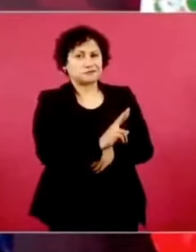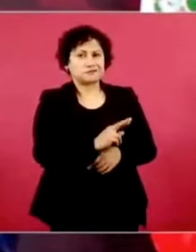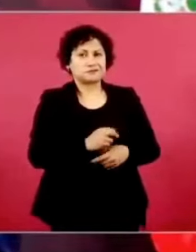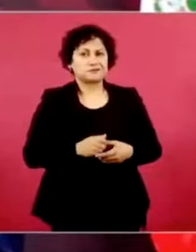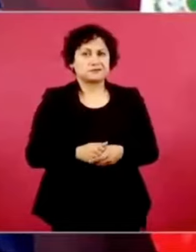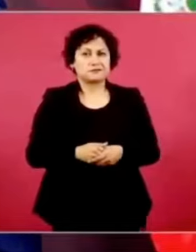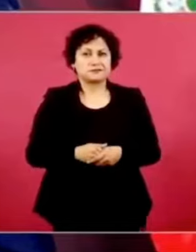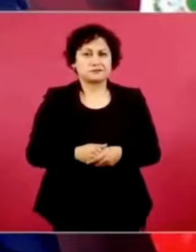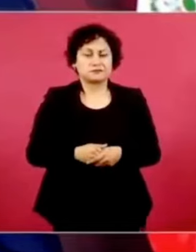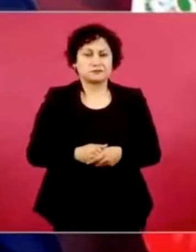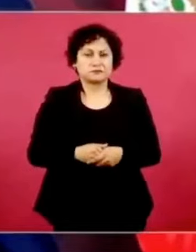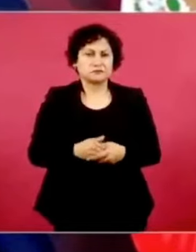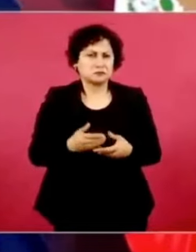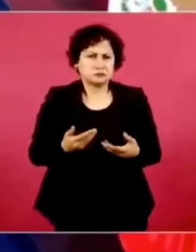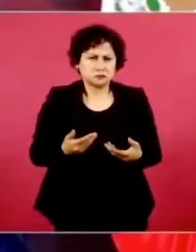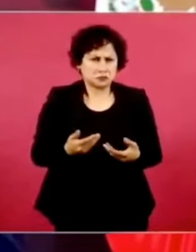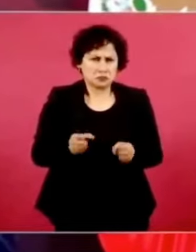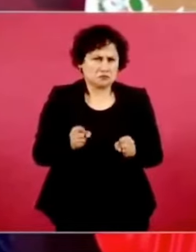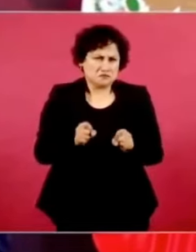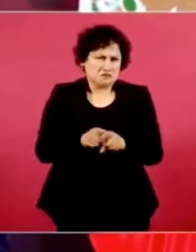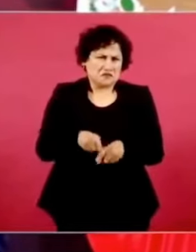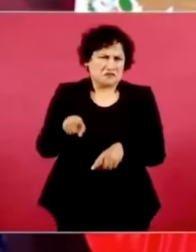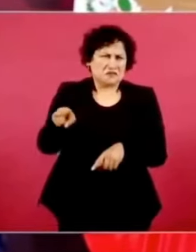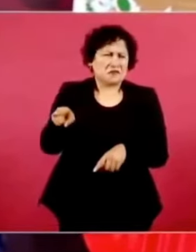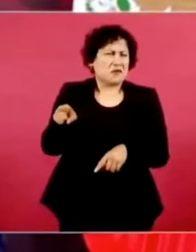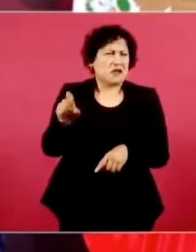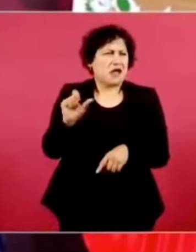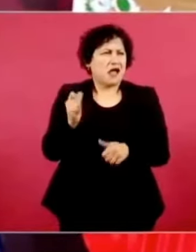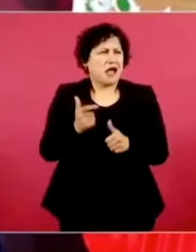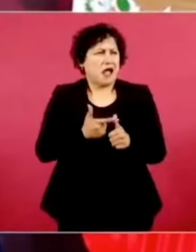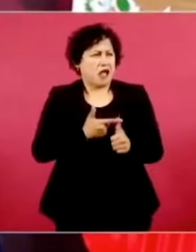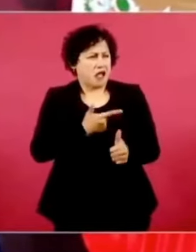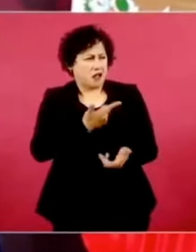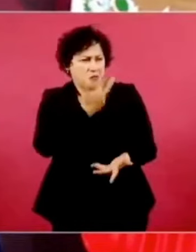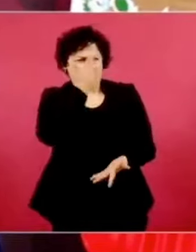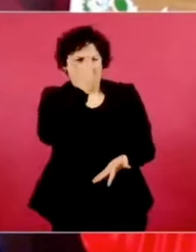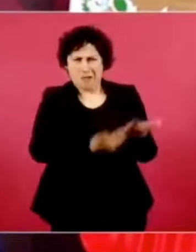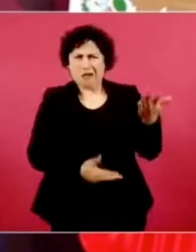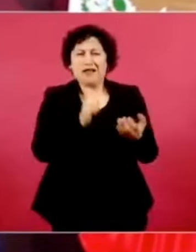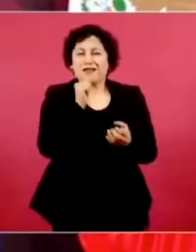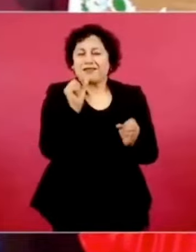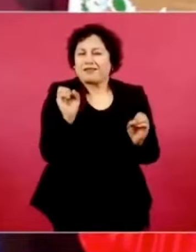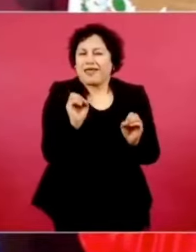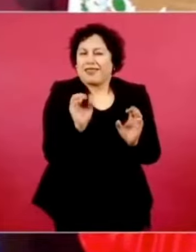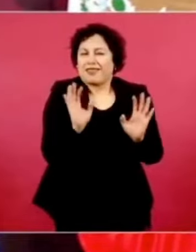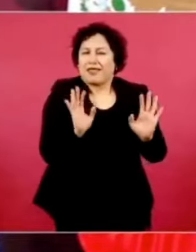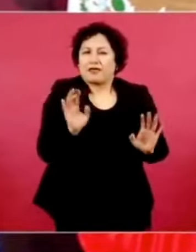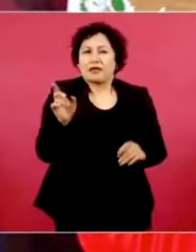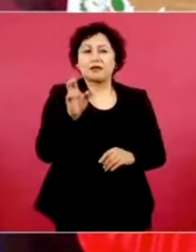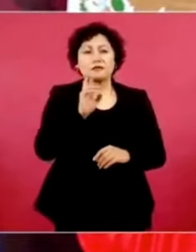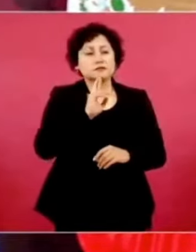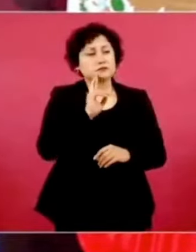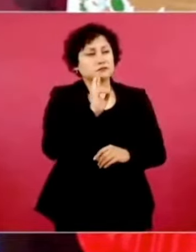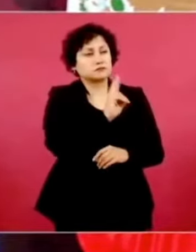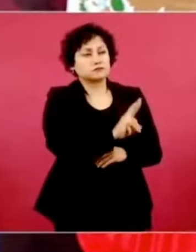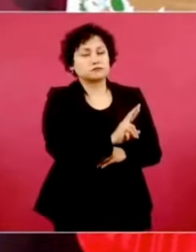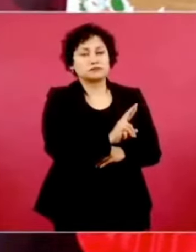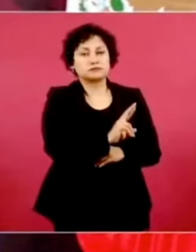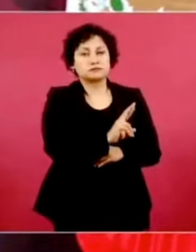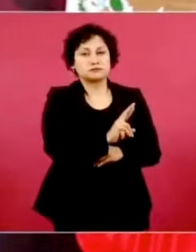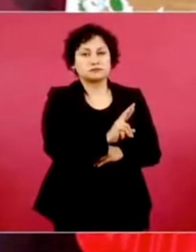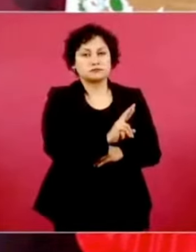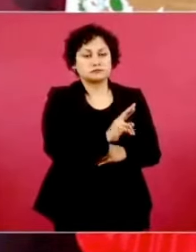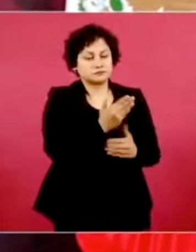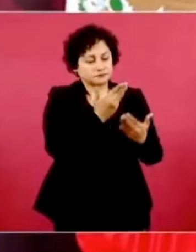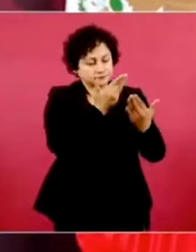pero también sin ganas de ofenderlo. Dice, no, señor